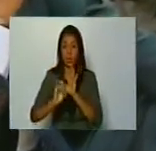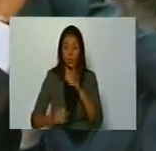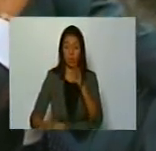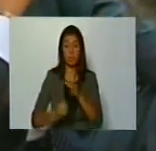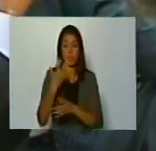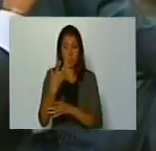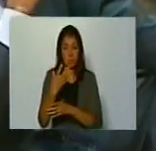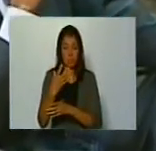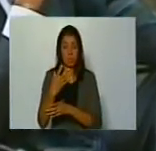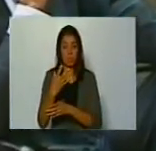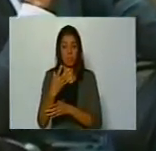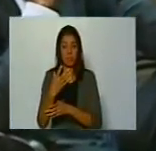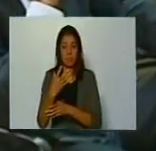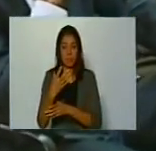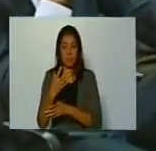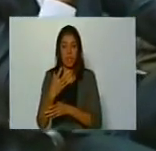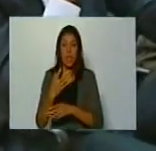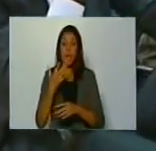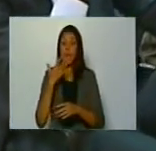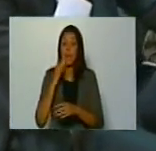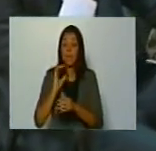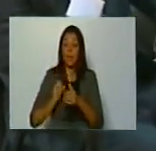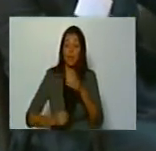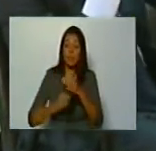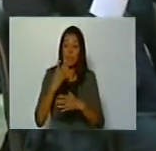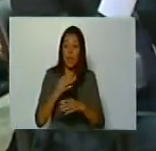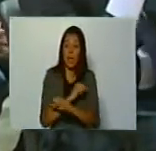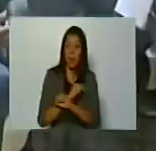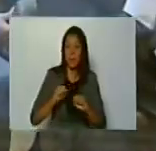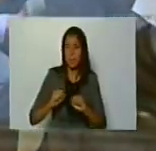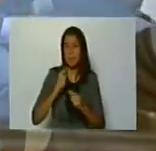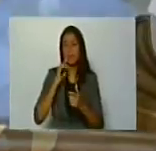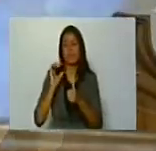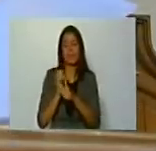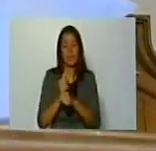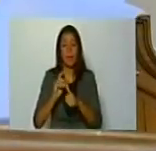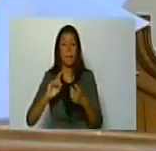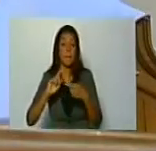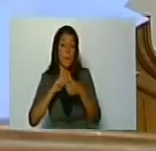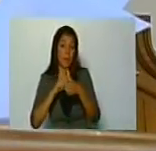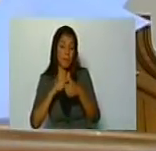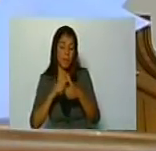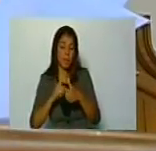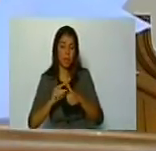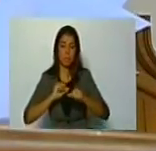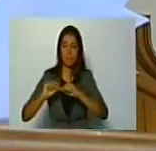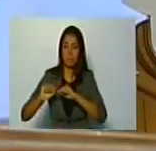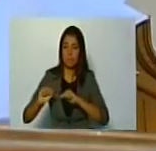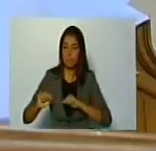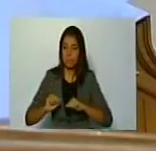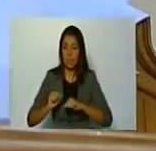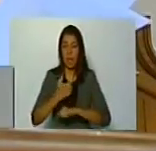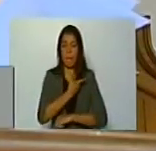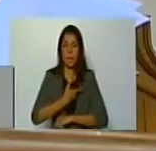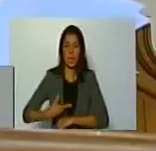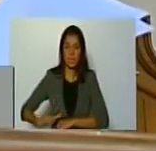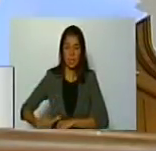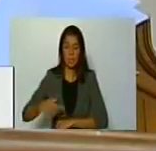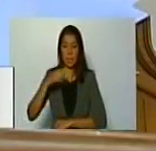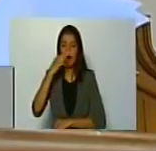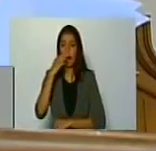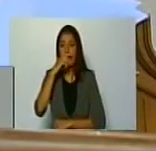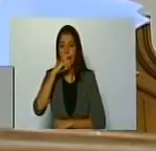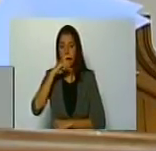Constituyente, lo cual no hubiese sido posible sin la activación realizada por el presidente de la República,